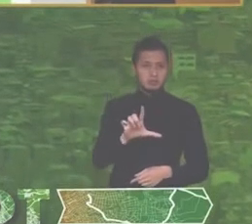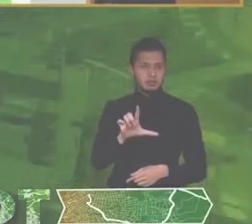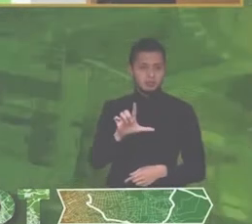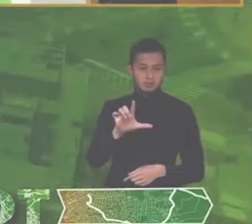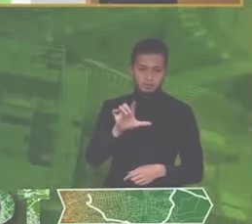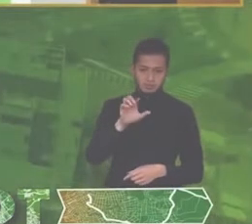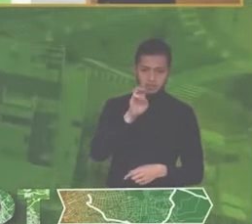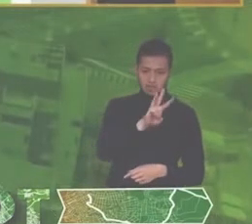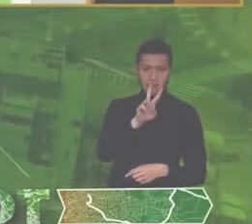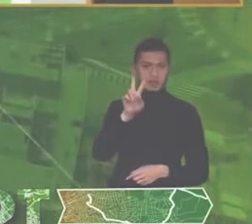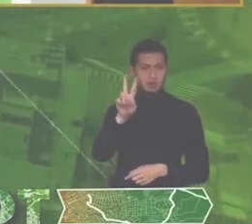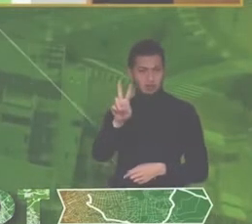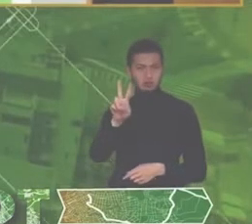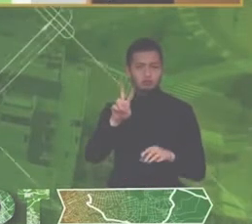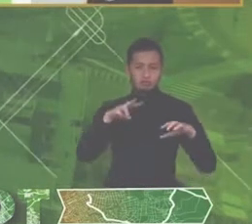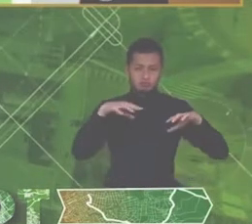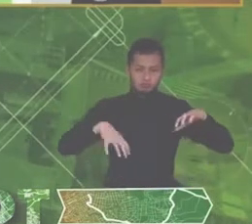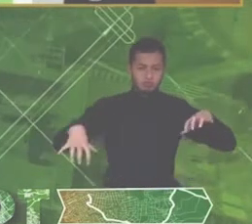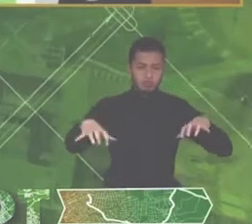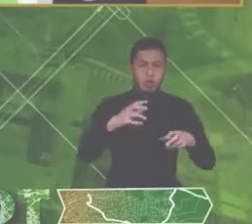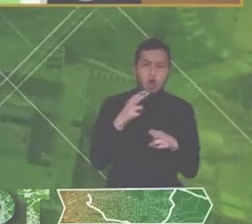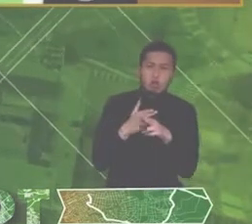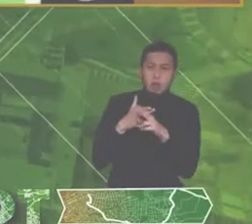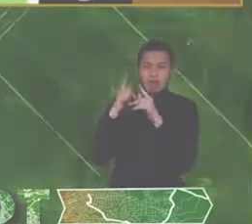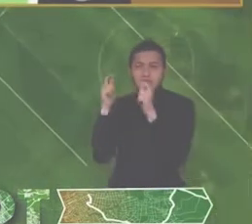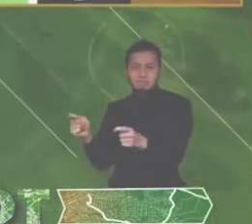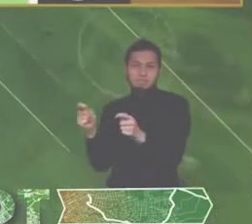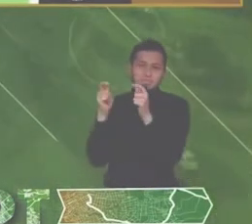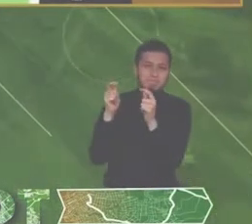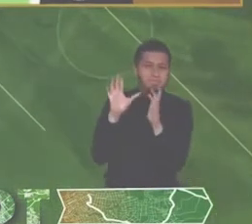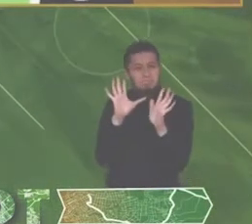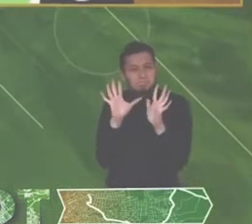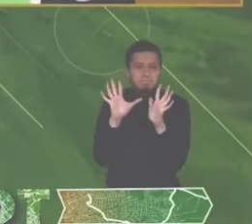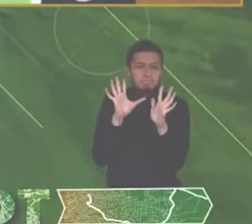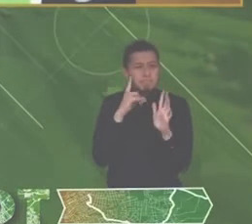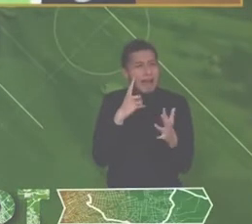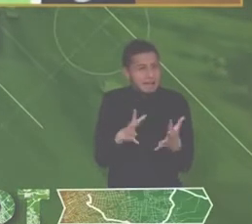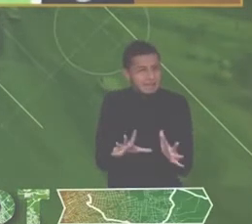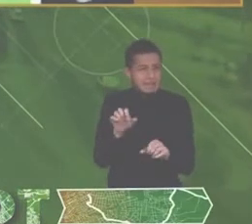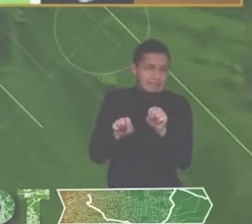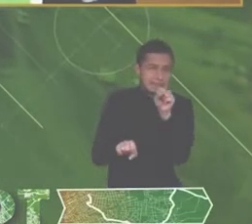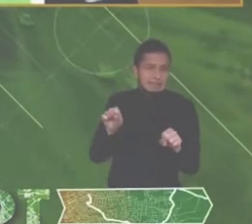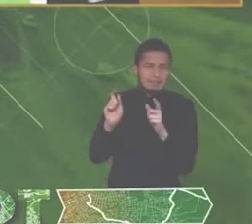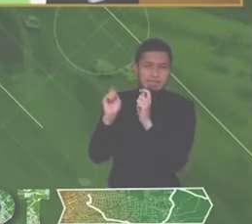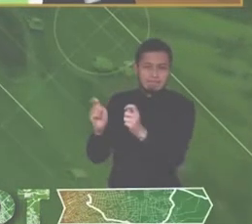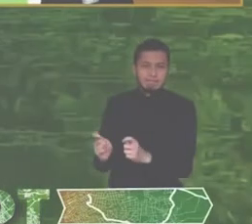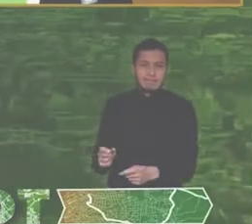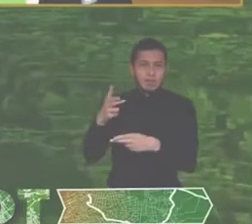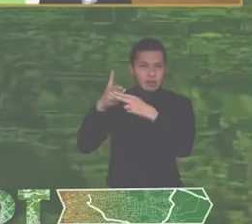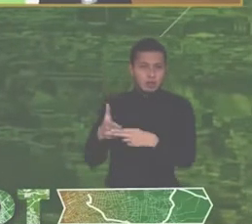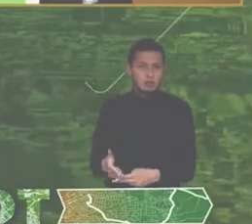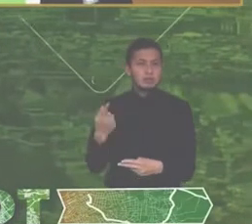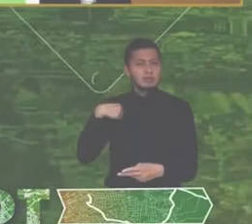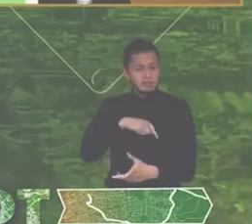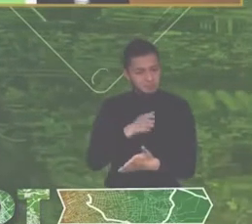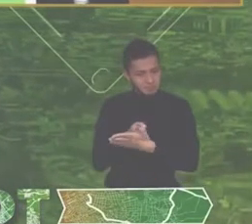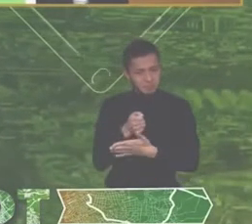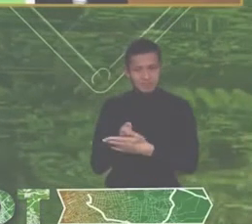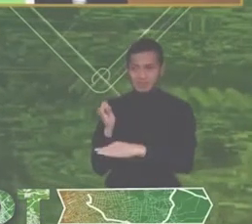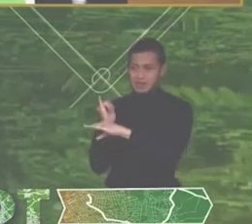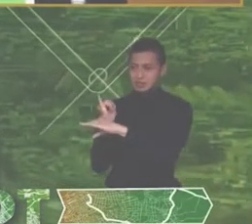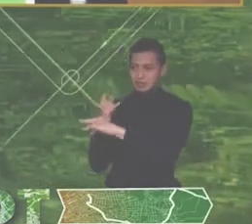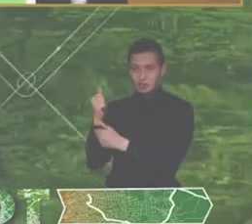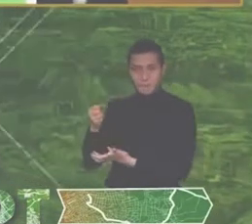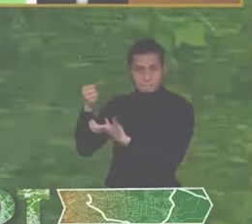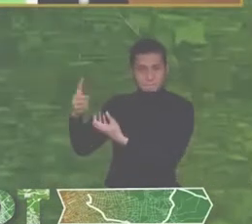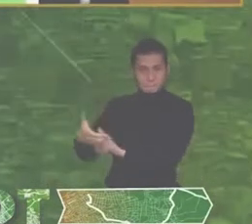se logra exactamente lo contrario de lo que el pod está planteando o sea por un